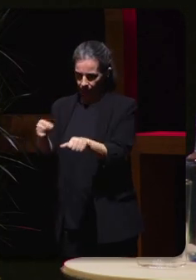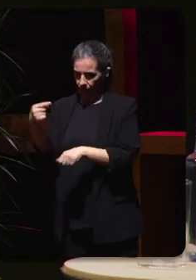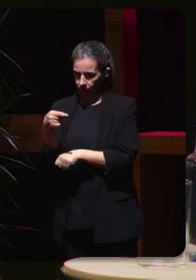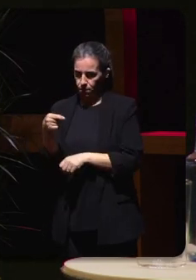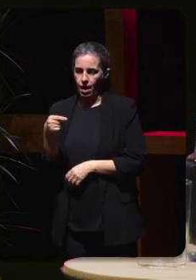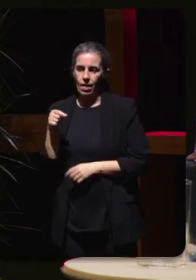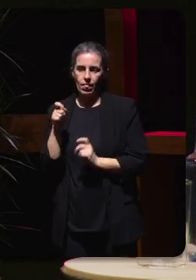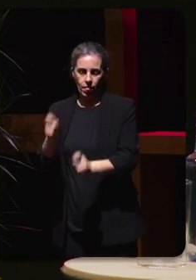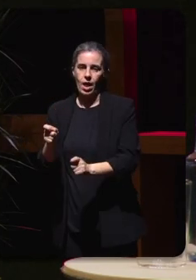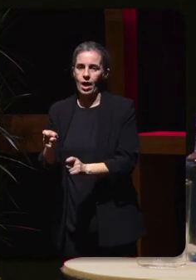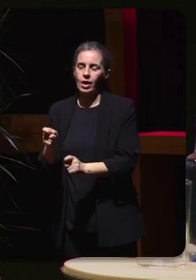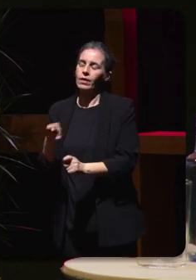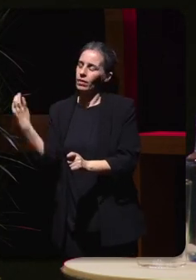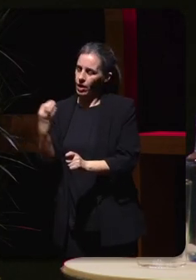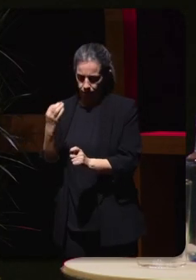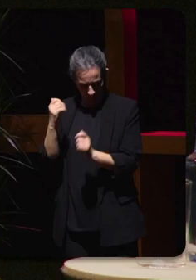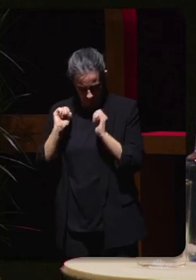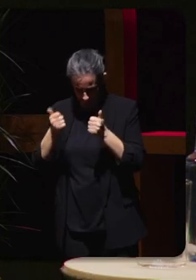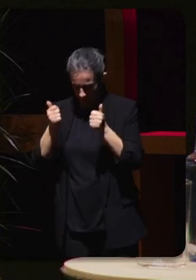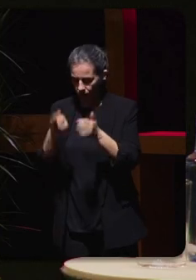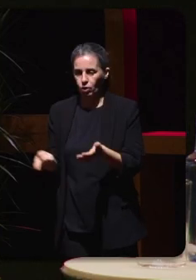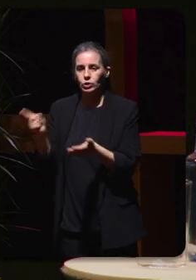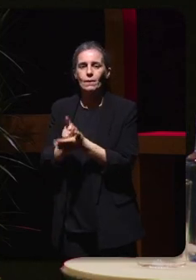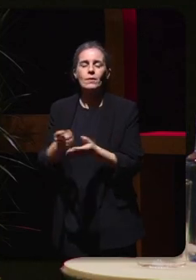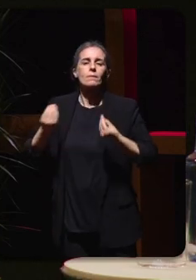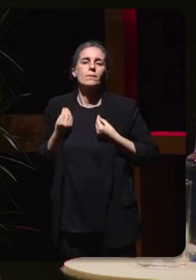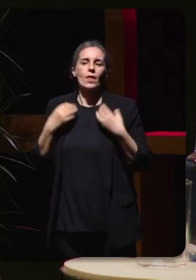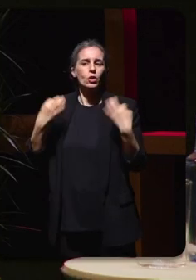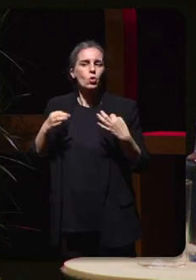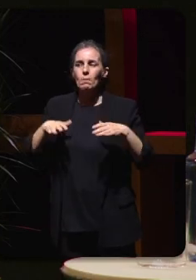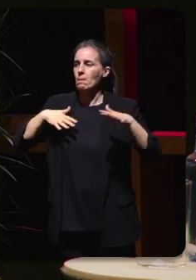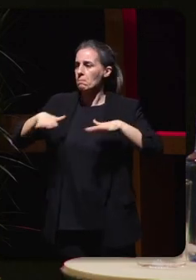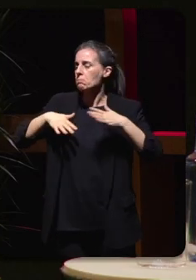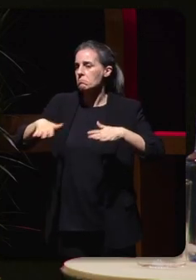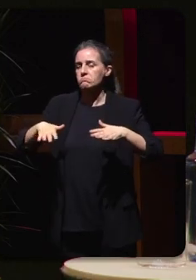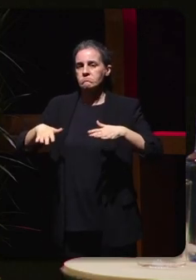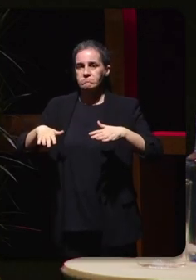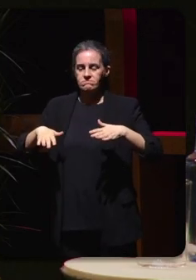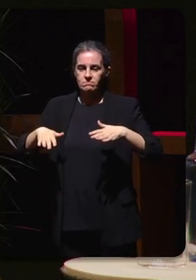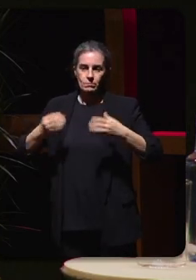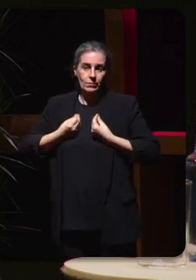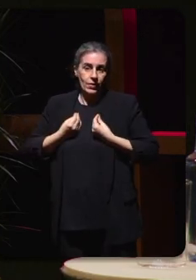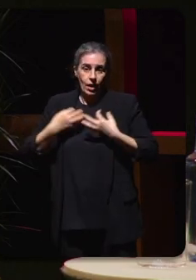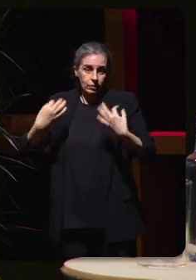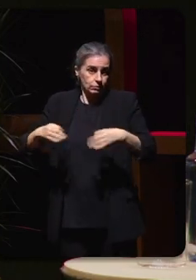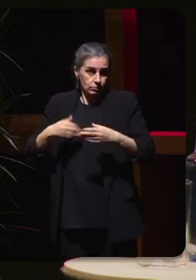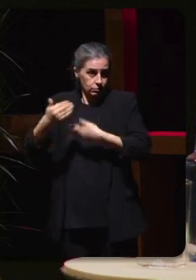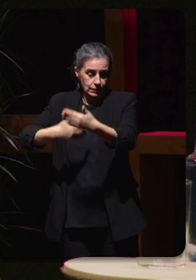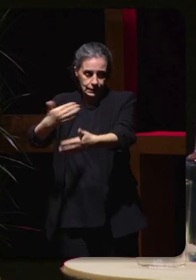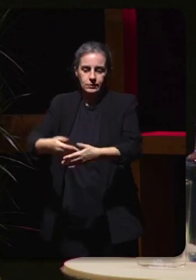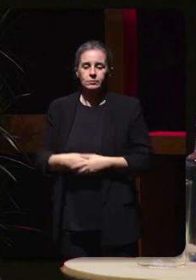de volver a intentar tener una vida activa y una vida, digamos, en la normalidad,